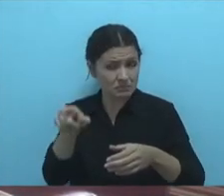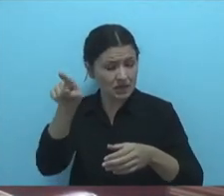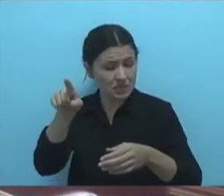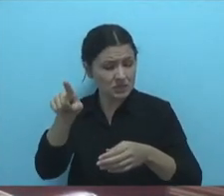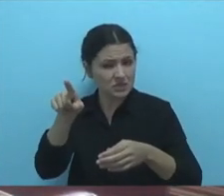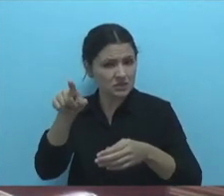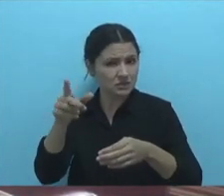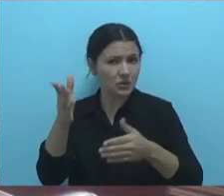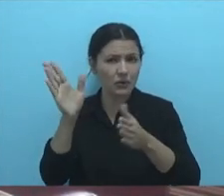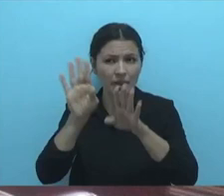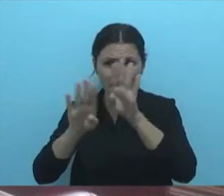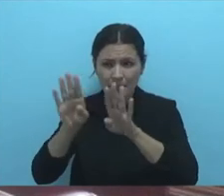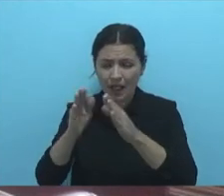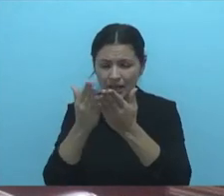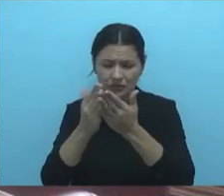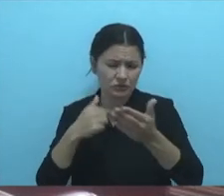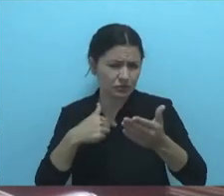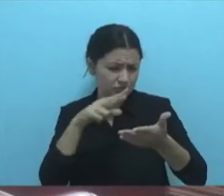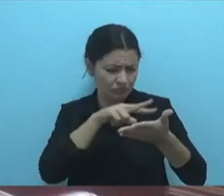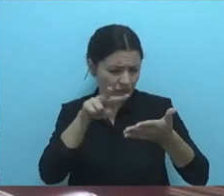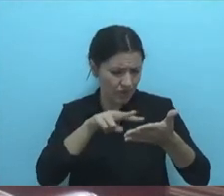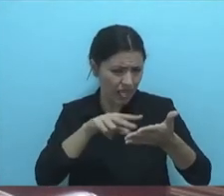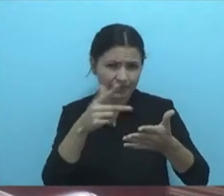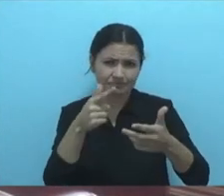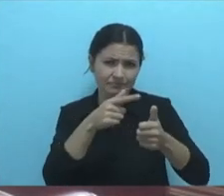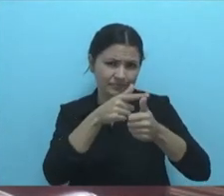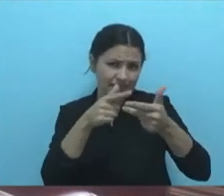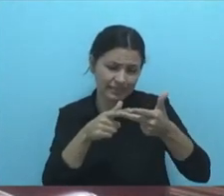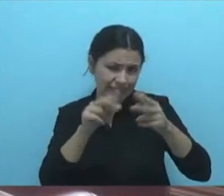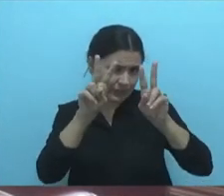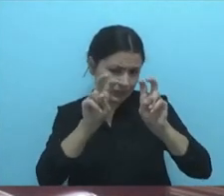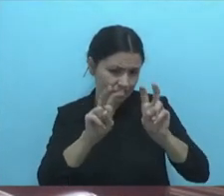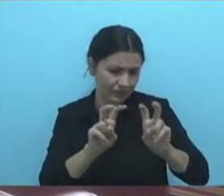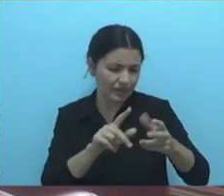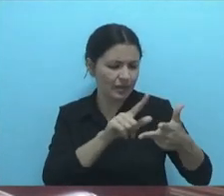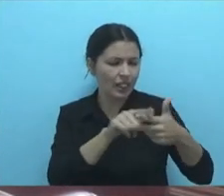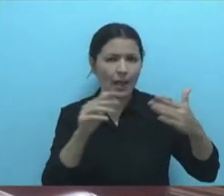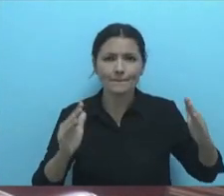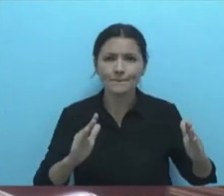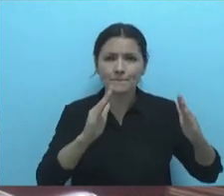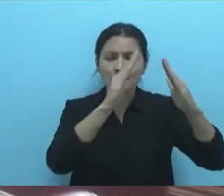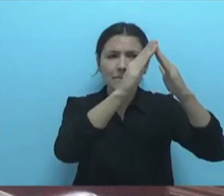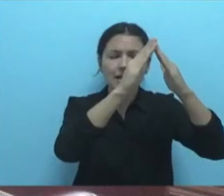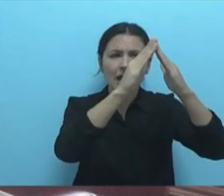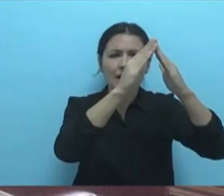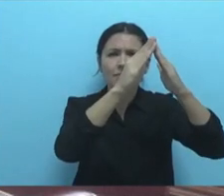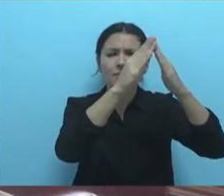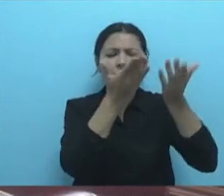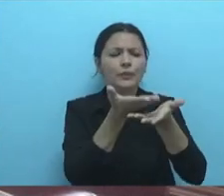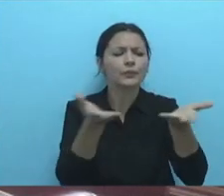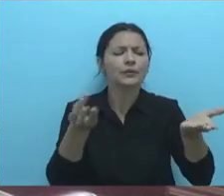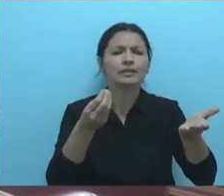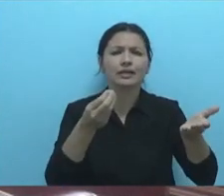y les griego tres cositas para para terminar con esto la pirámide que en lesbiana representa gráficamente